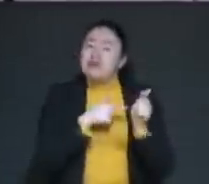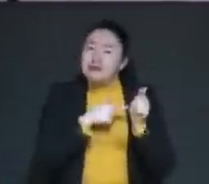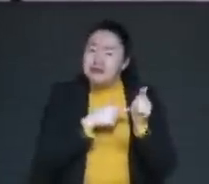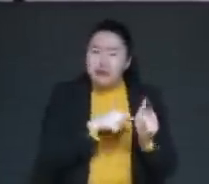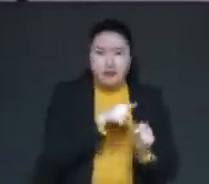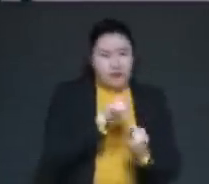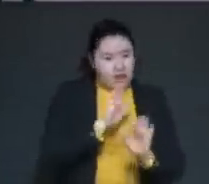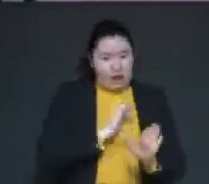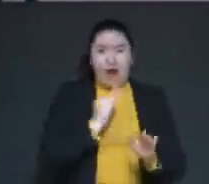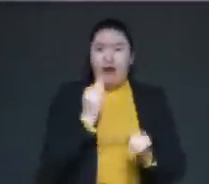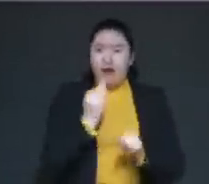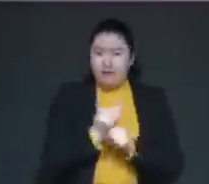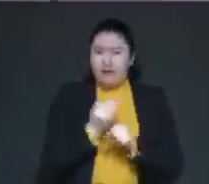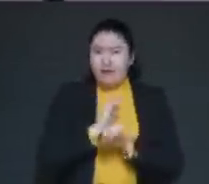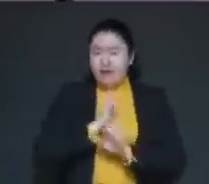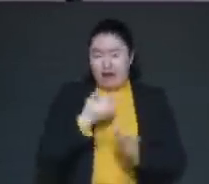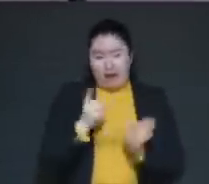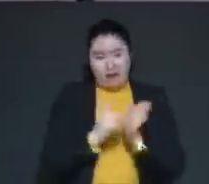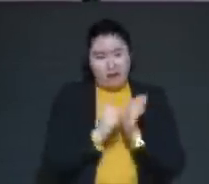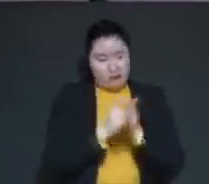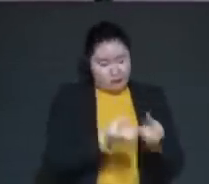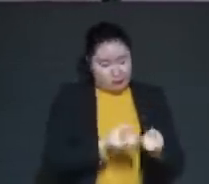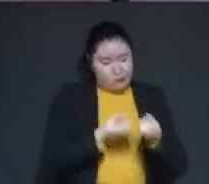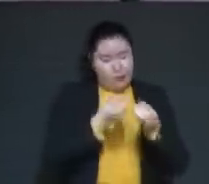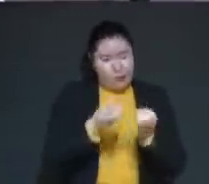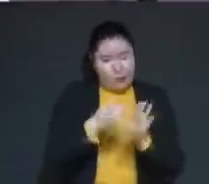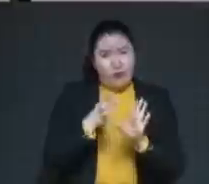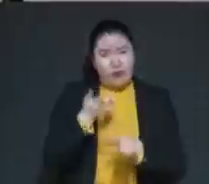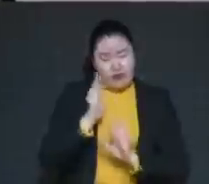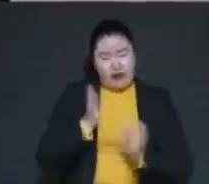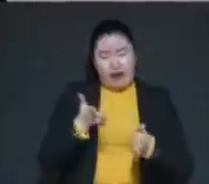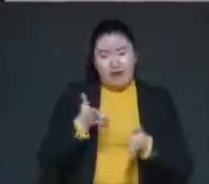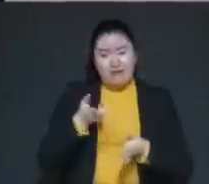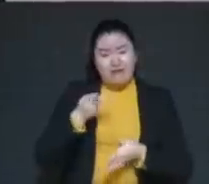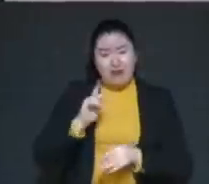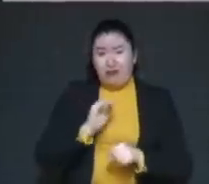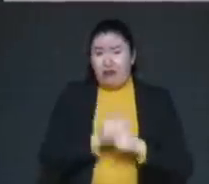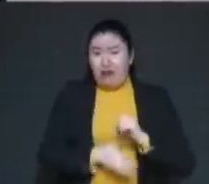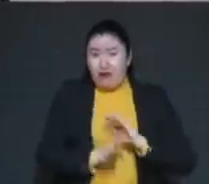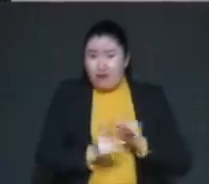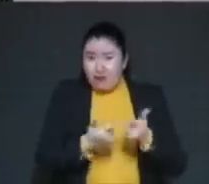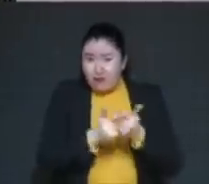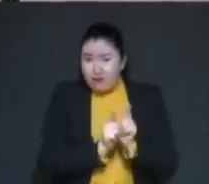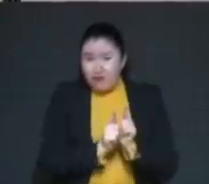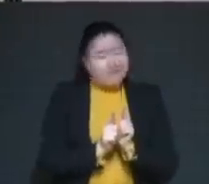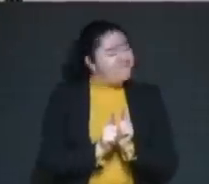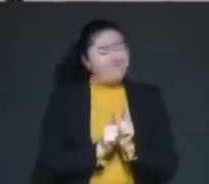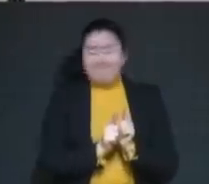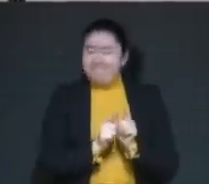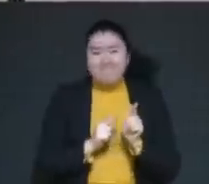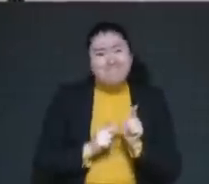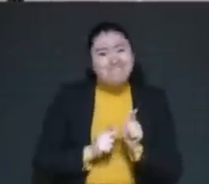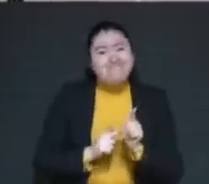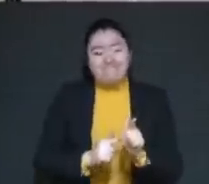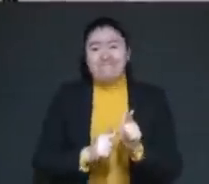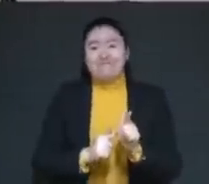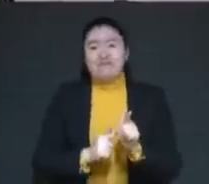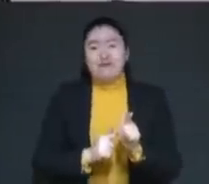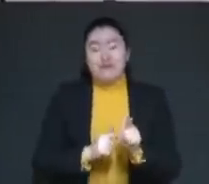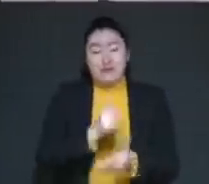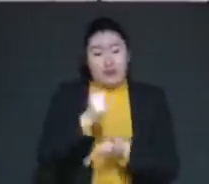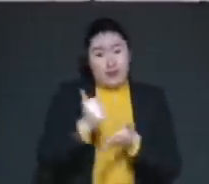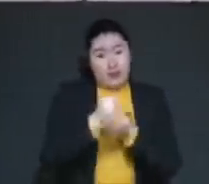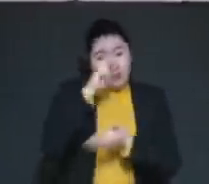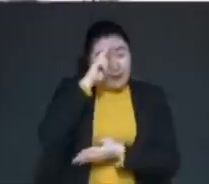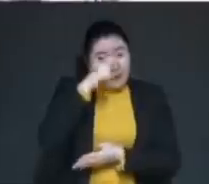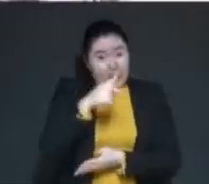aquí. La Ciudad de México se caracteriza por ser una ciudad de habitantes muy solidarios.